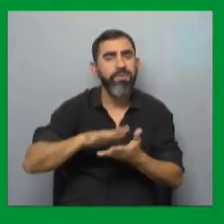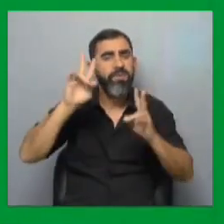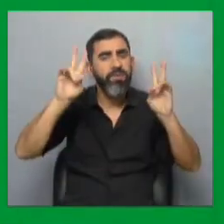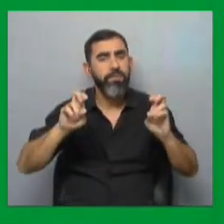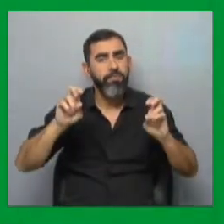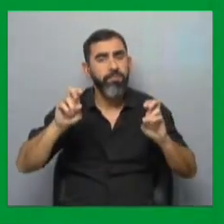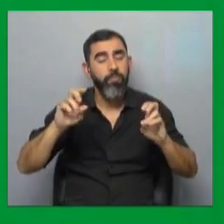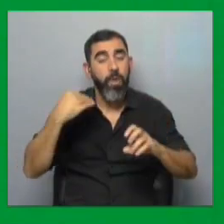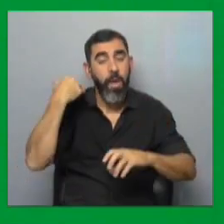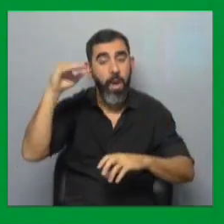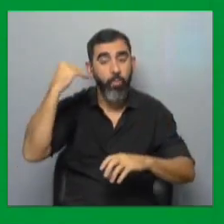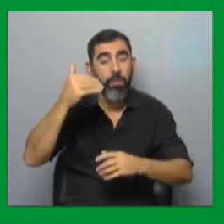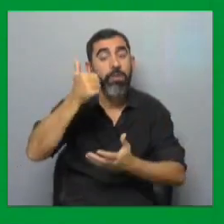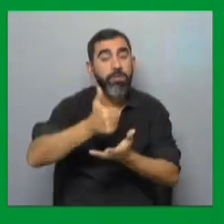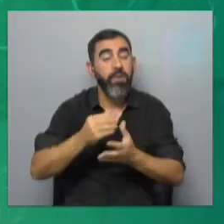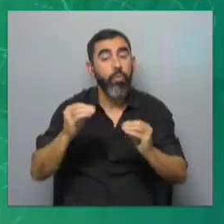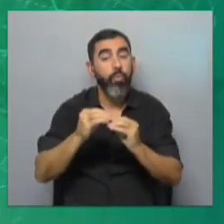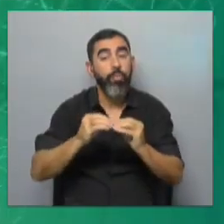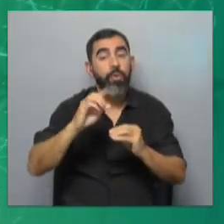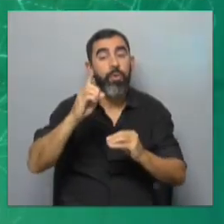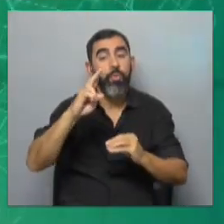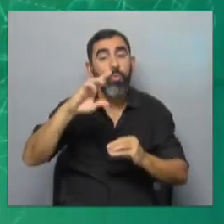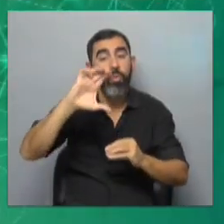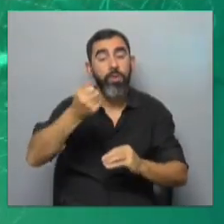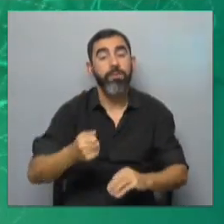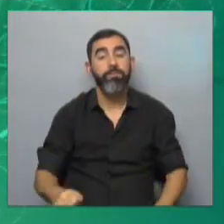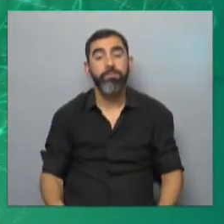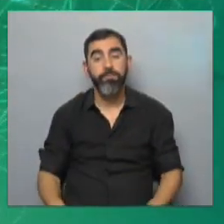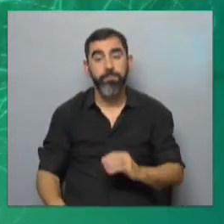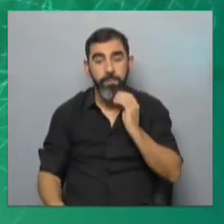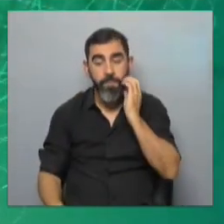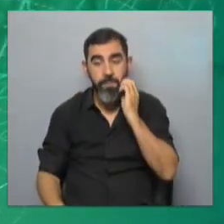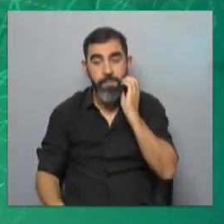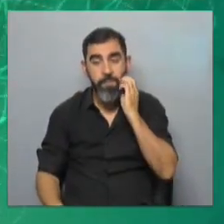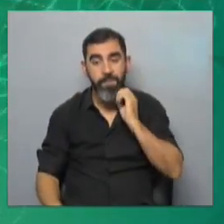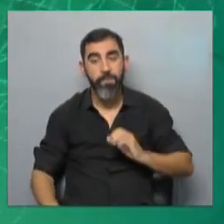las principales autoridades, y allí está Luca Velosa. Adelante, Luca.